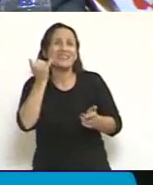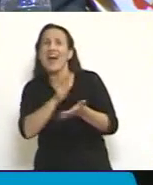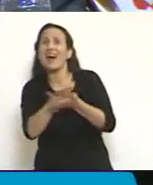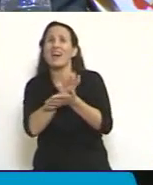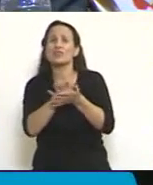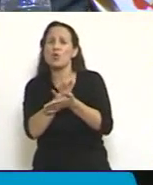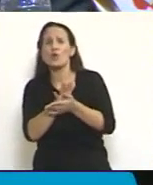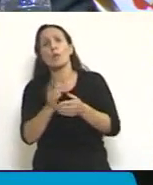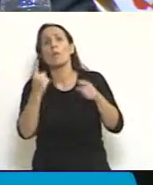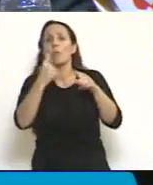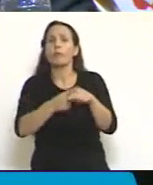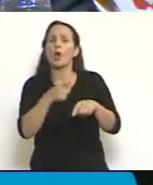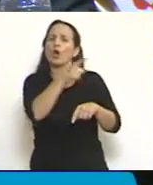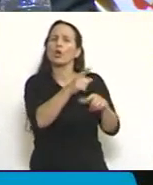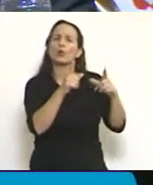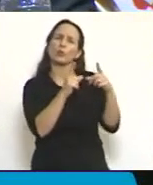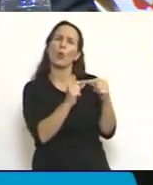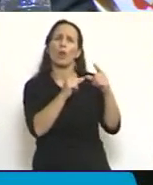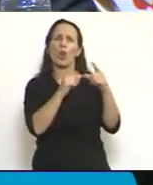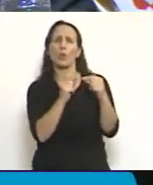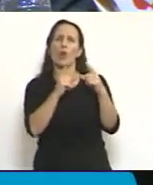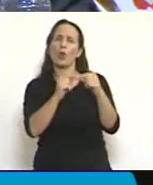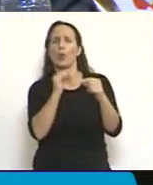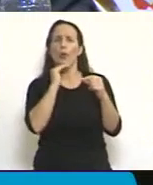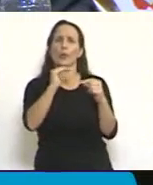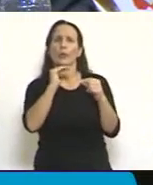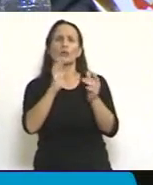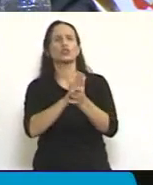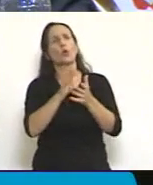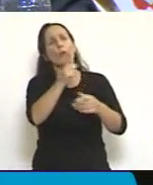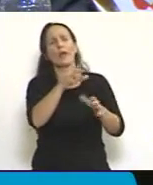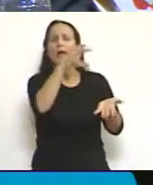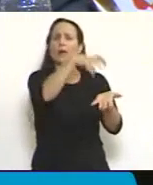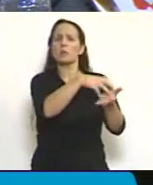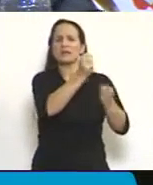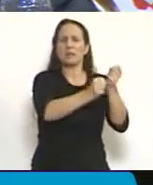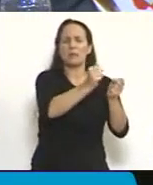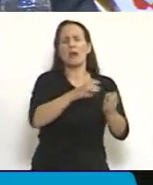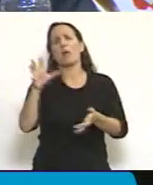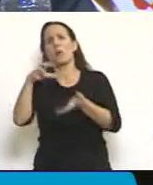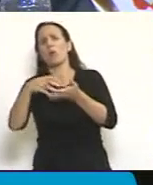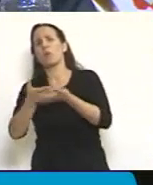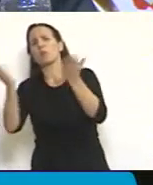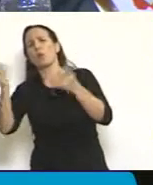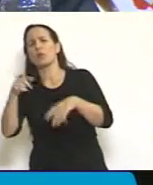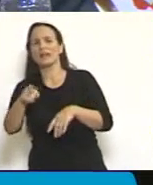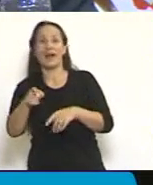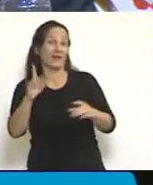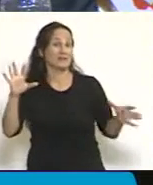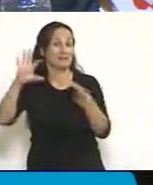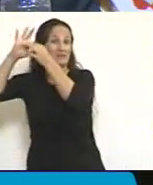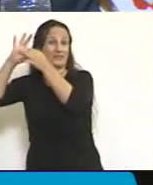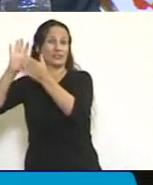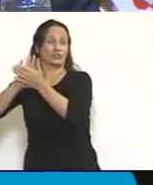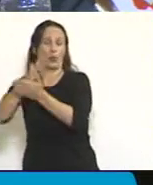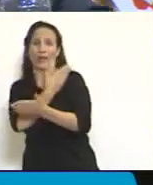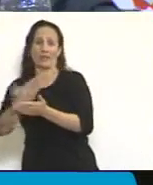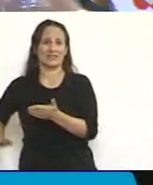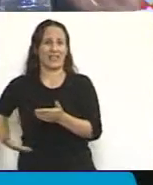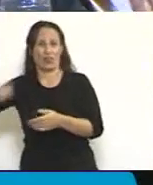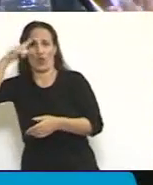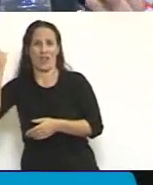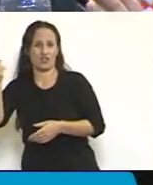2007. No es algo que haya ocurrido solo en 2011, sino que es algo que sistemáticamente viene haciendo el Poder Ejecutivo